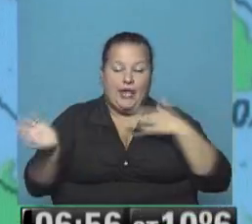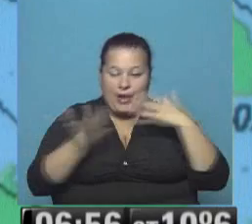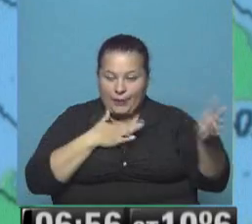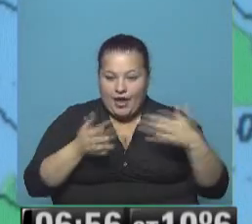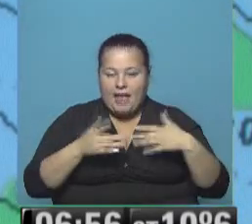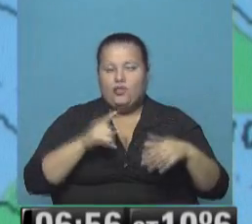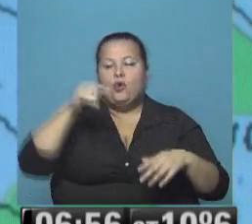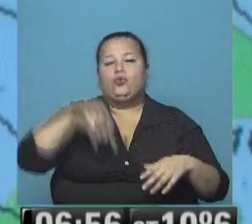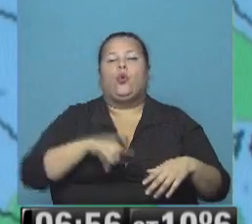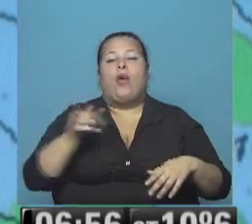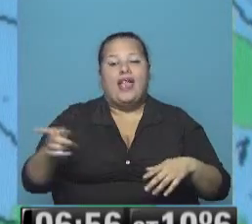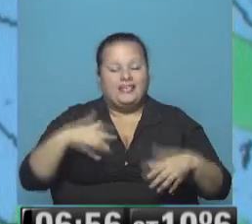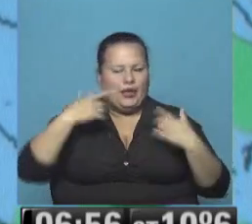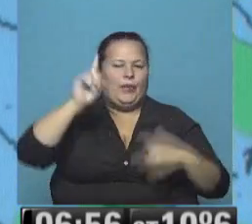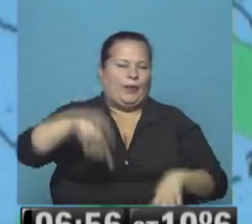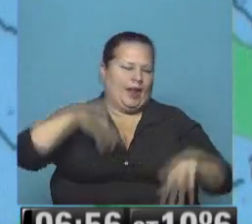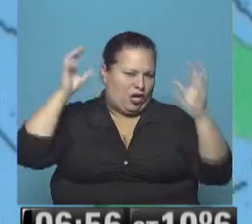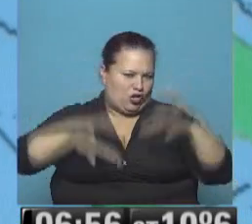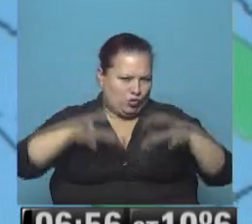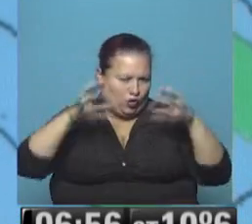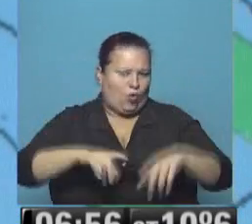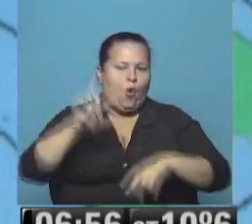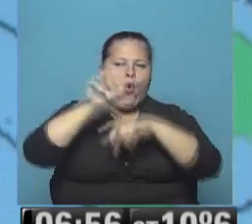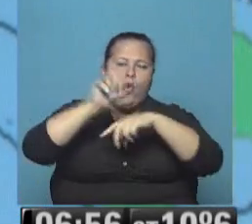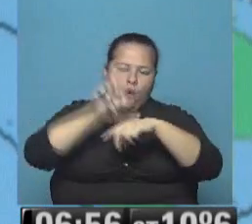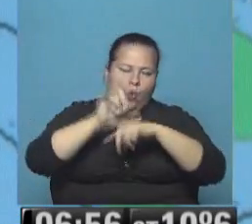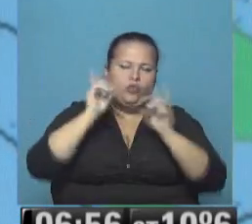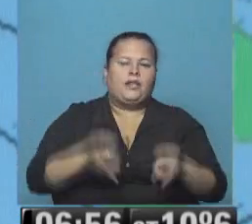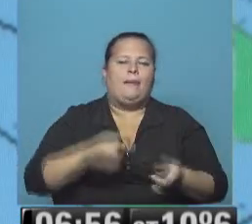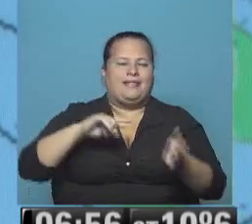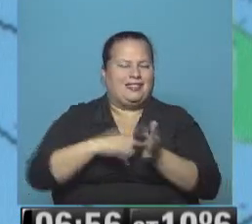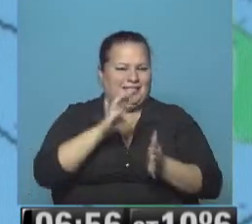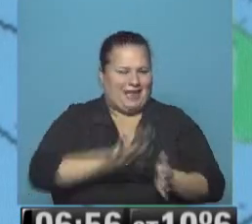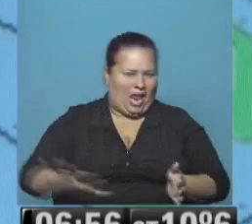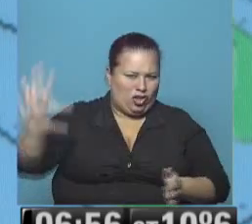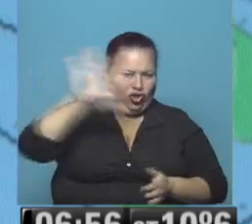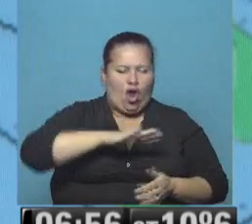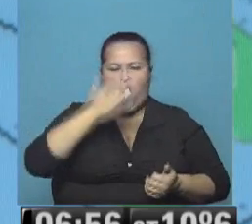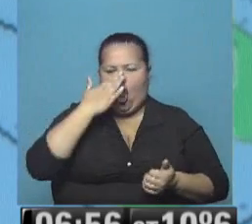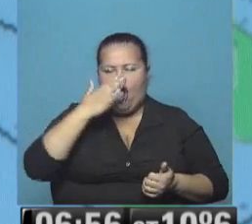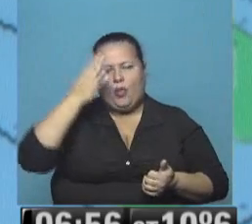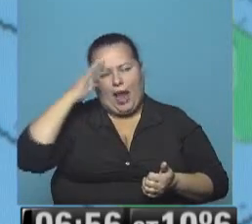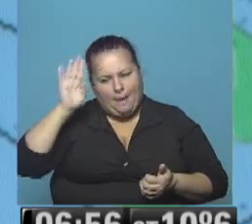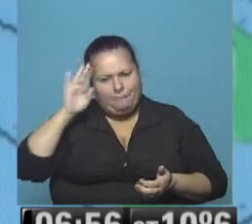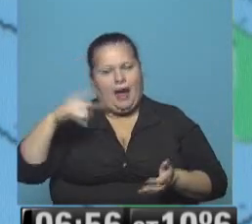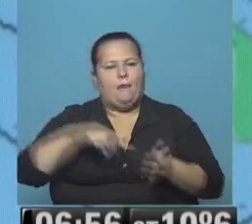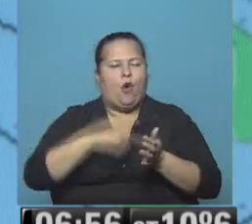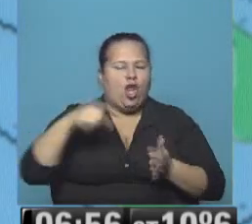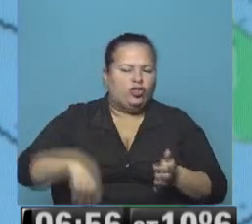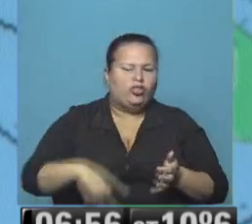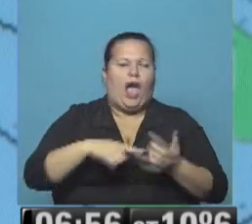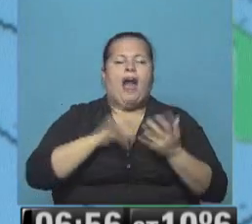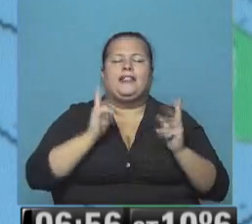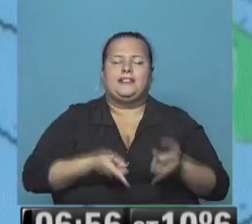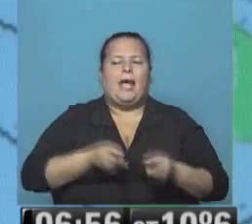que será el sureste van a generar lluvias tanto en la región de cuyo como en la región central la zona de córdoba la pampa centro de la provincia de buenos